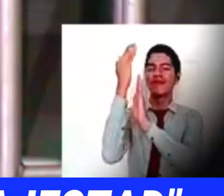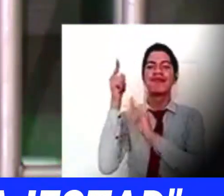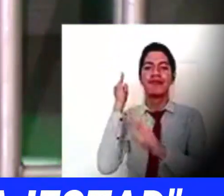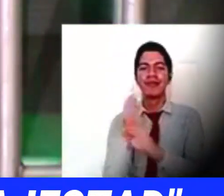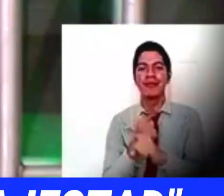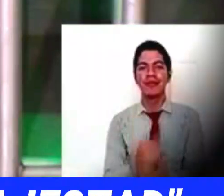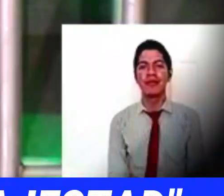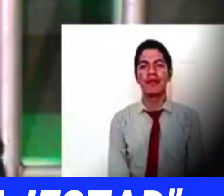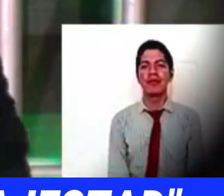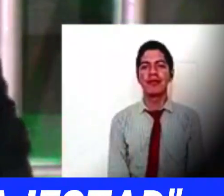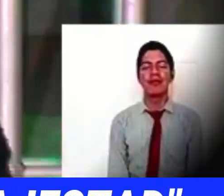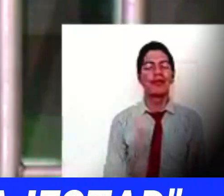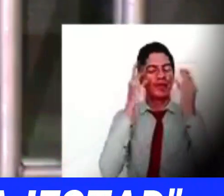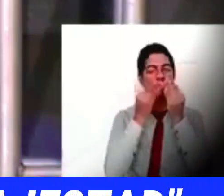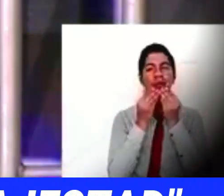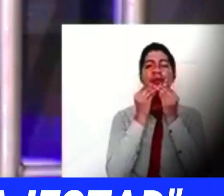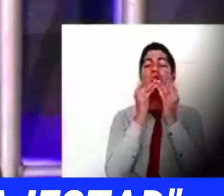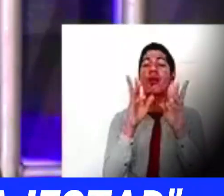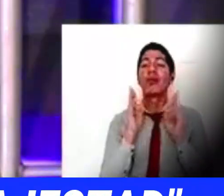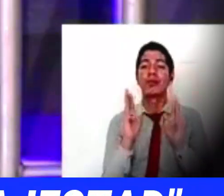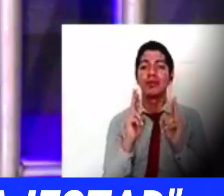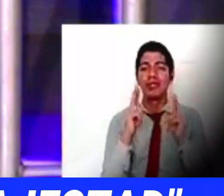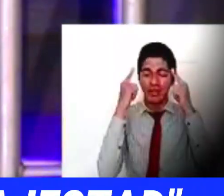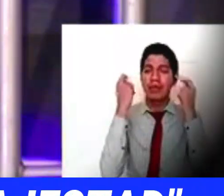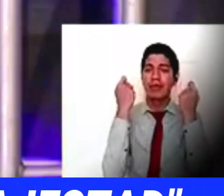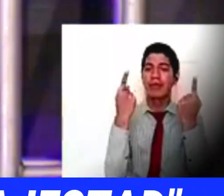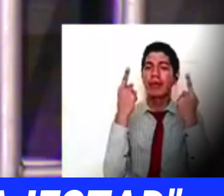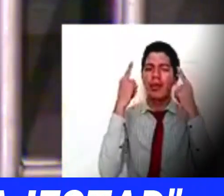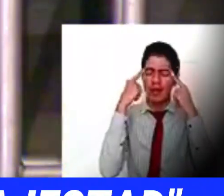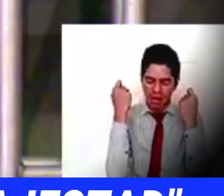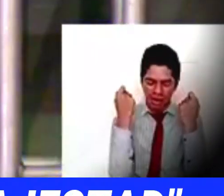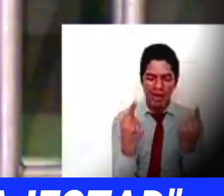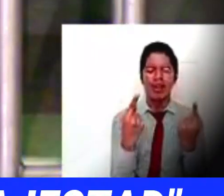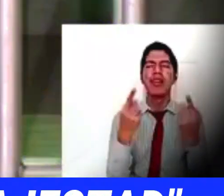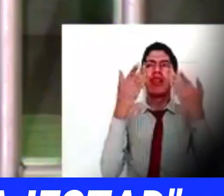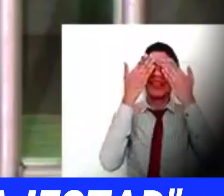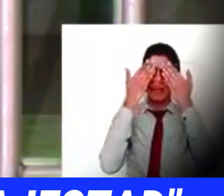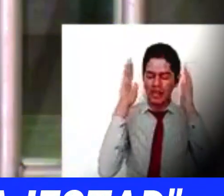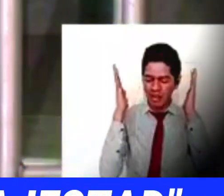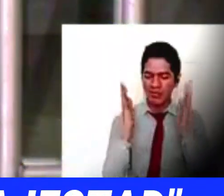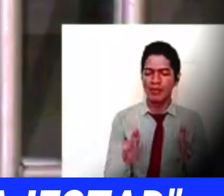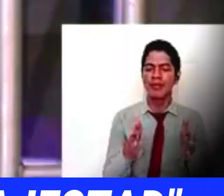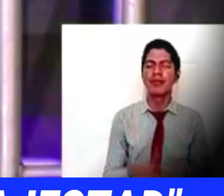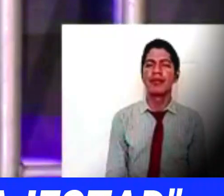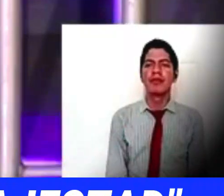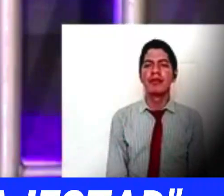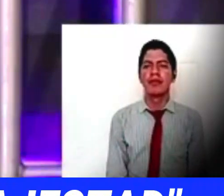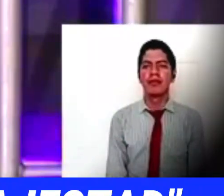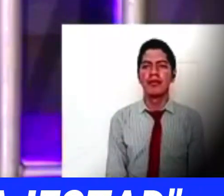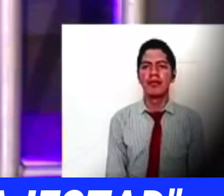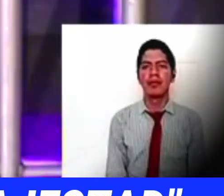qué lindo que usted pueda entender eso, que usted pueda hoy entender los privilegios que